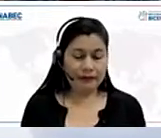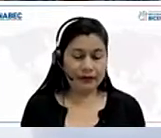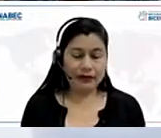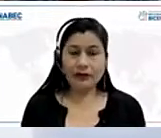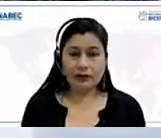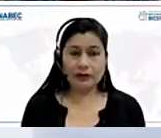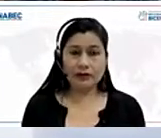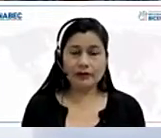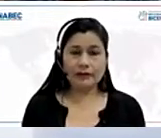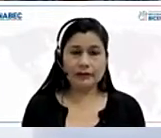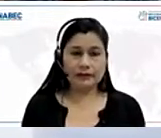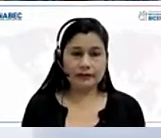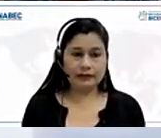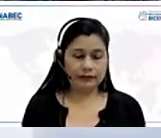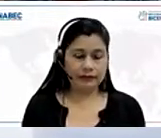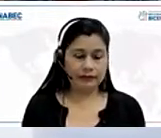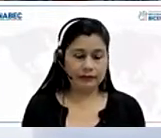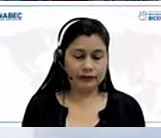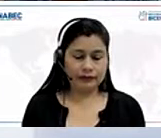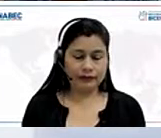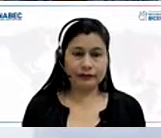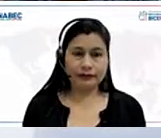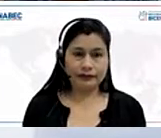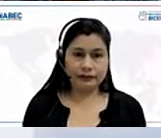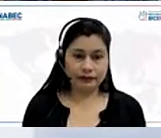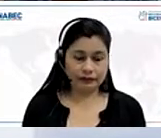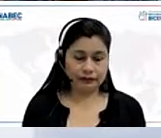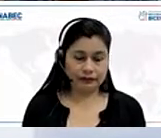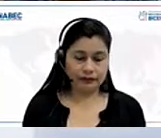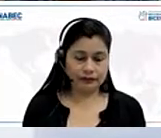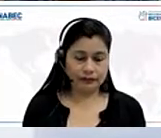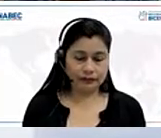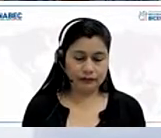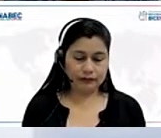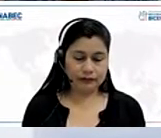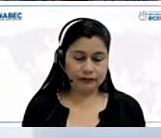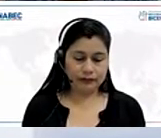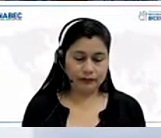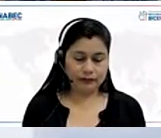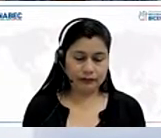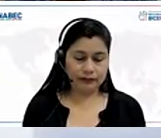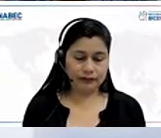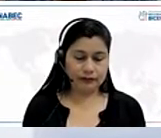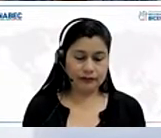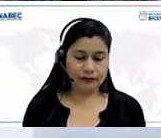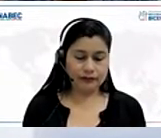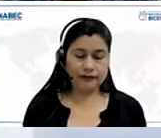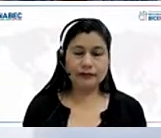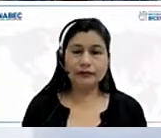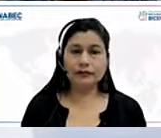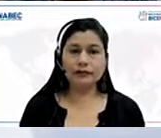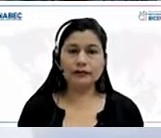En el caso de la beca de idioma japonés, está pensada para un público universitario, ¿no?, peruano, así que más o menos